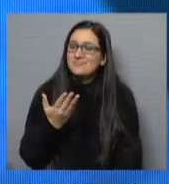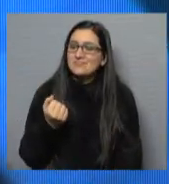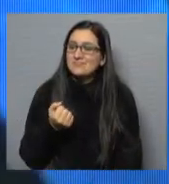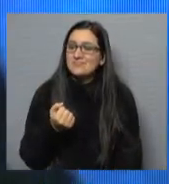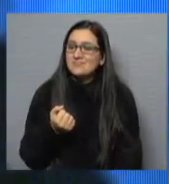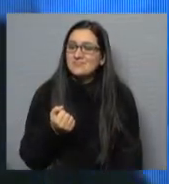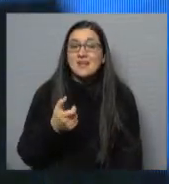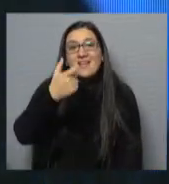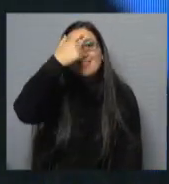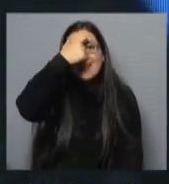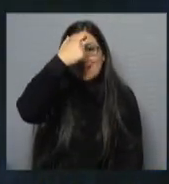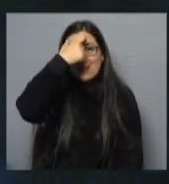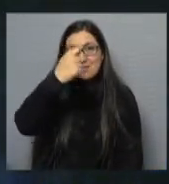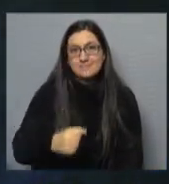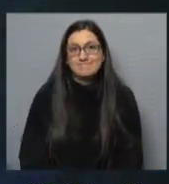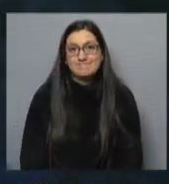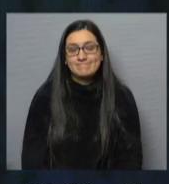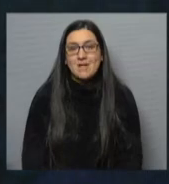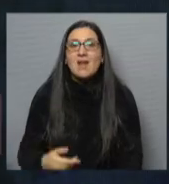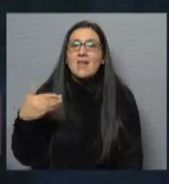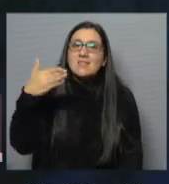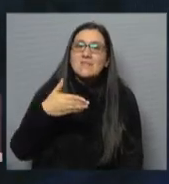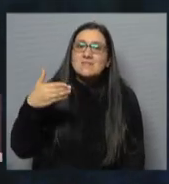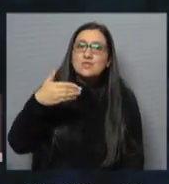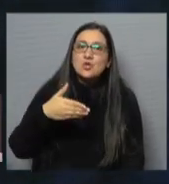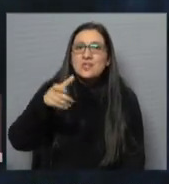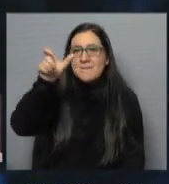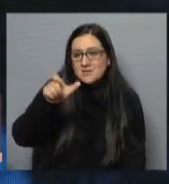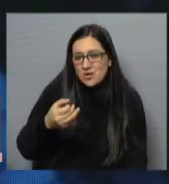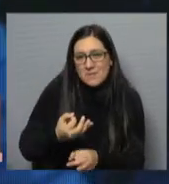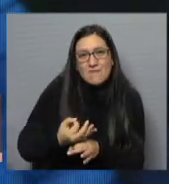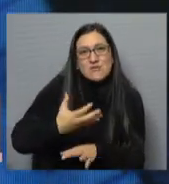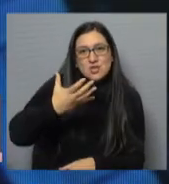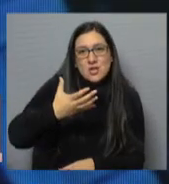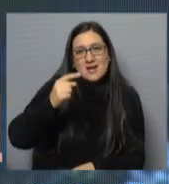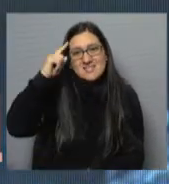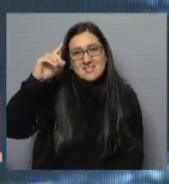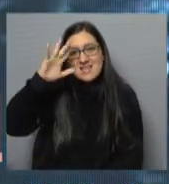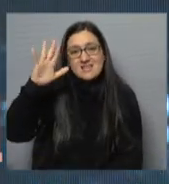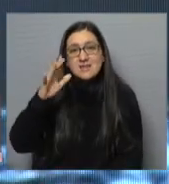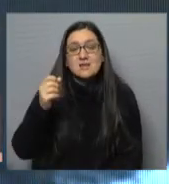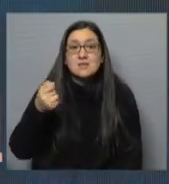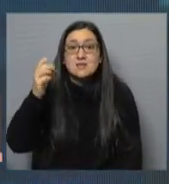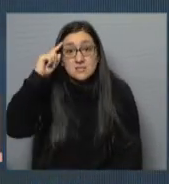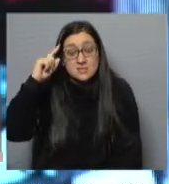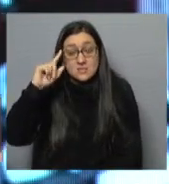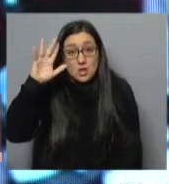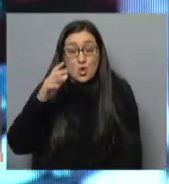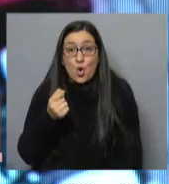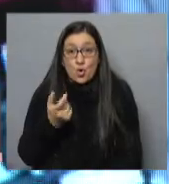la técnica, lo que tiene que ver la intervención del profesional de la salud mental, el psiquiatra y el psicólogo.